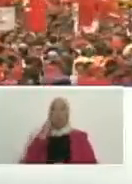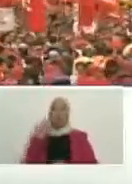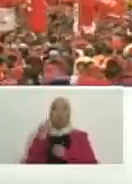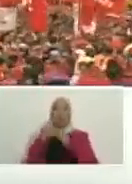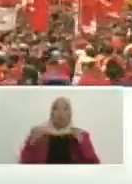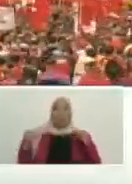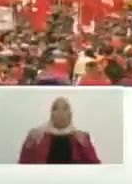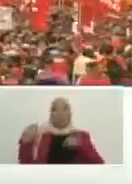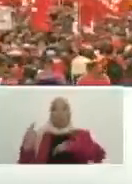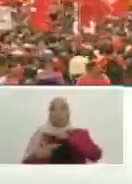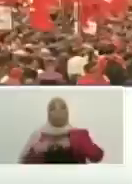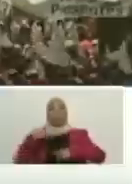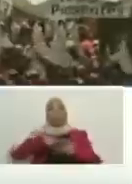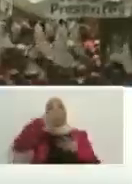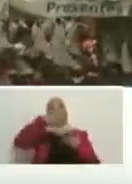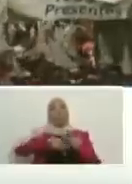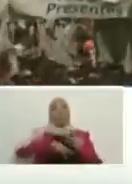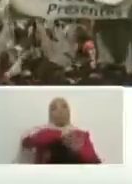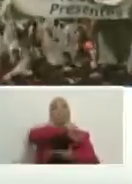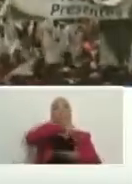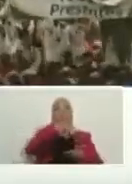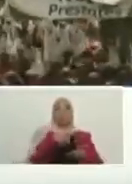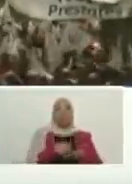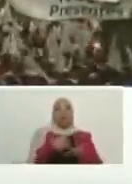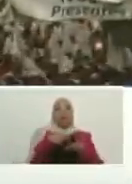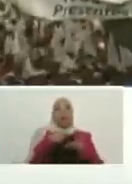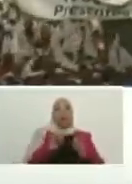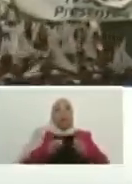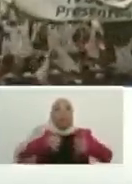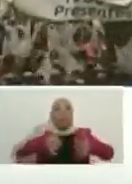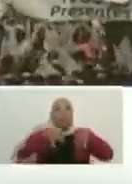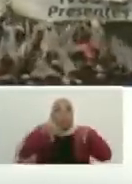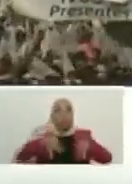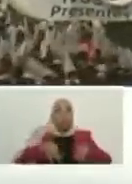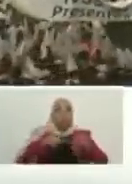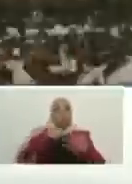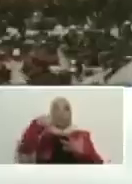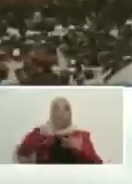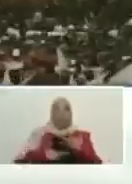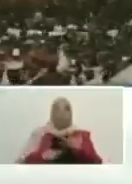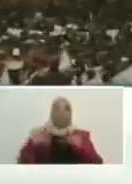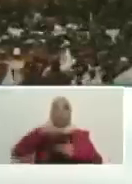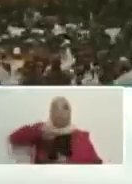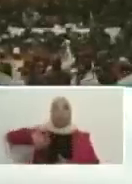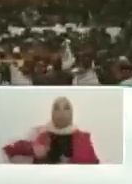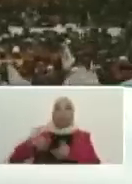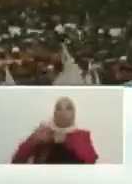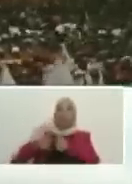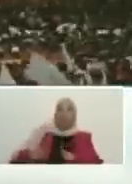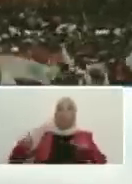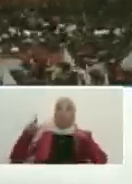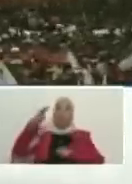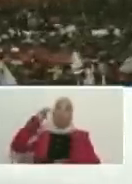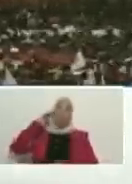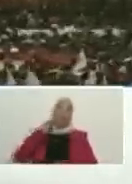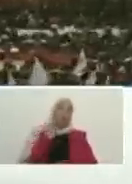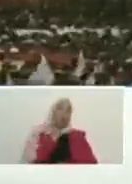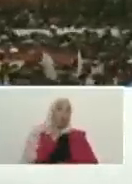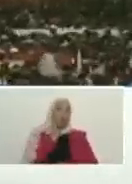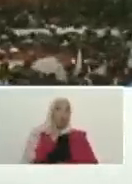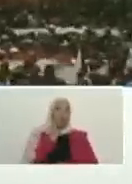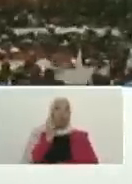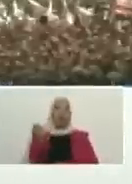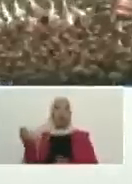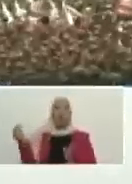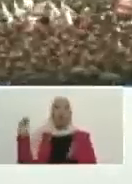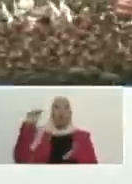originario, del proyecto nacional originario, del proyecto de nuestro libertador Simón Bolívar, otra